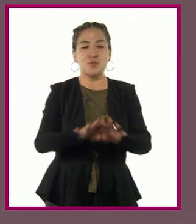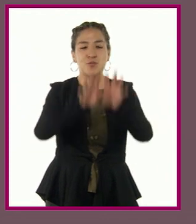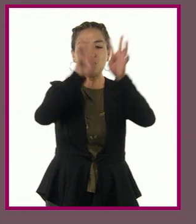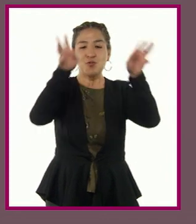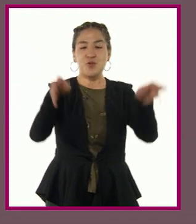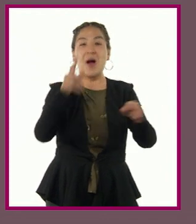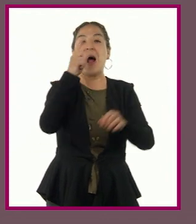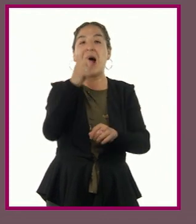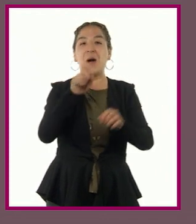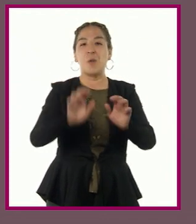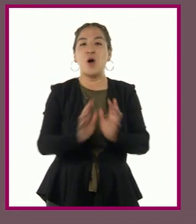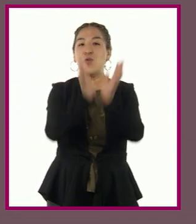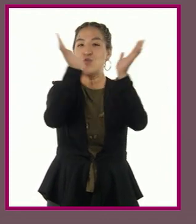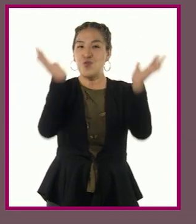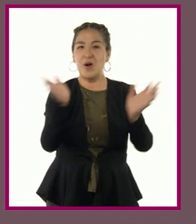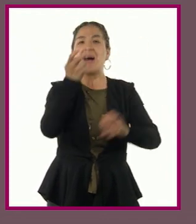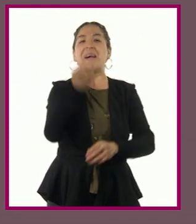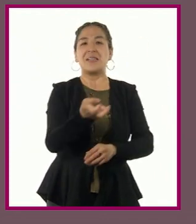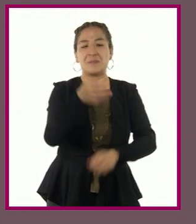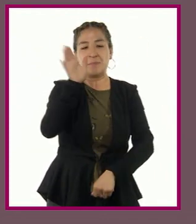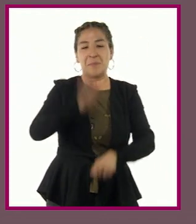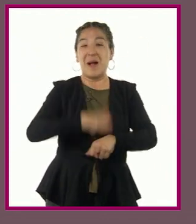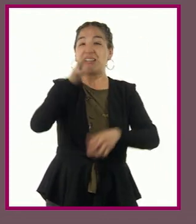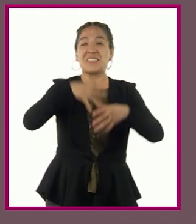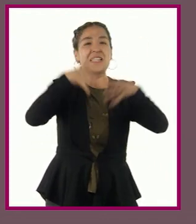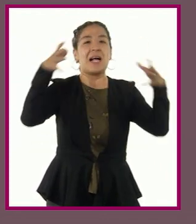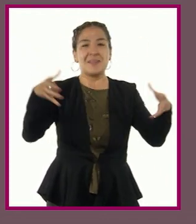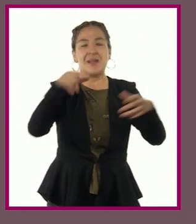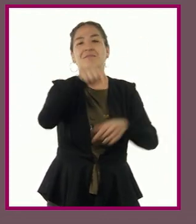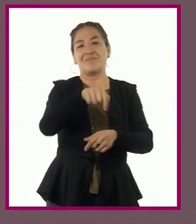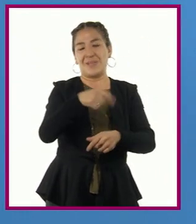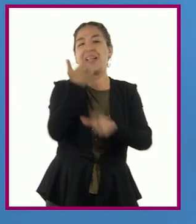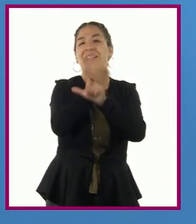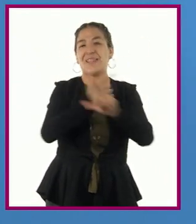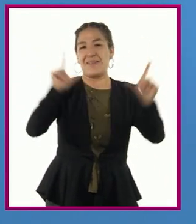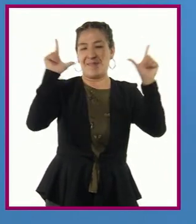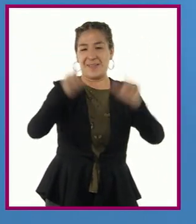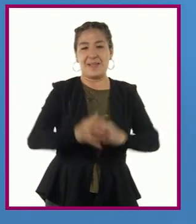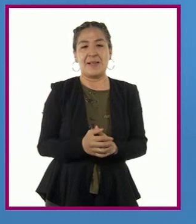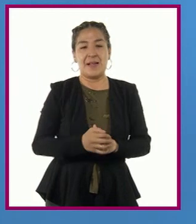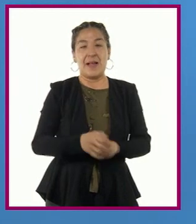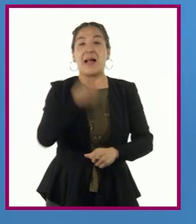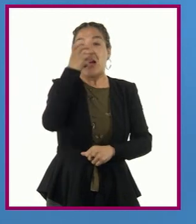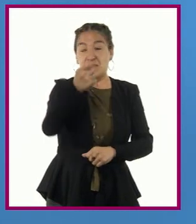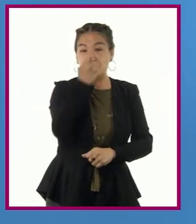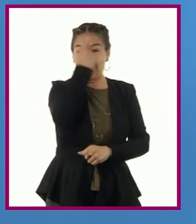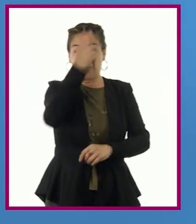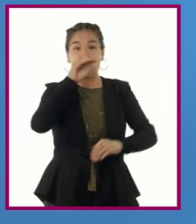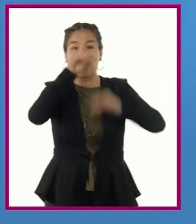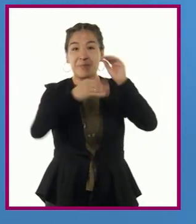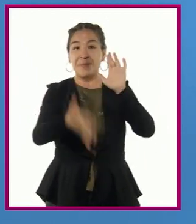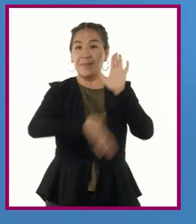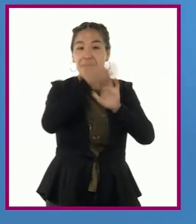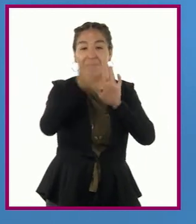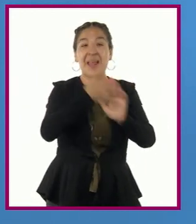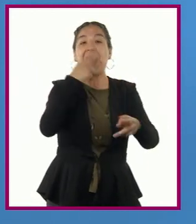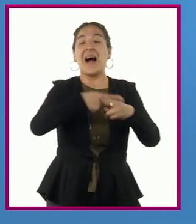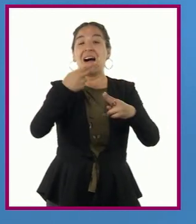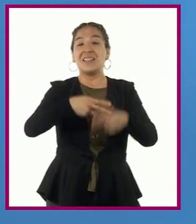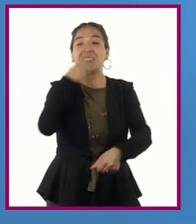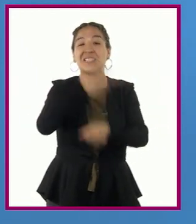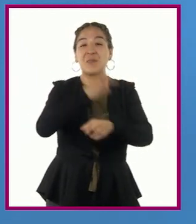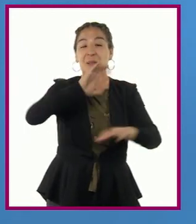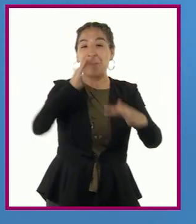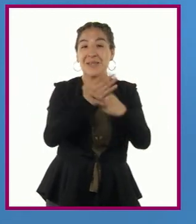las cuales la más grande era la Fuente de la Libertad. Desde su creación hasta la segunda mitad del